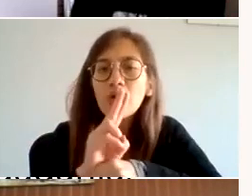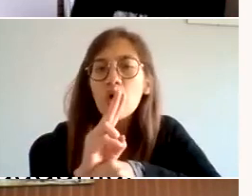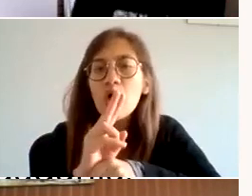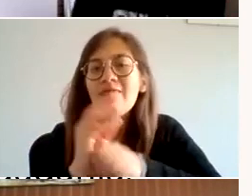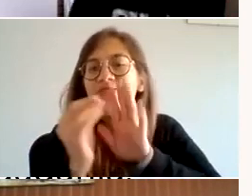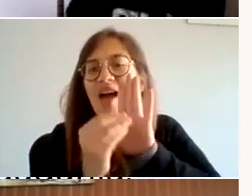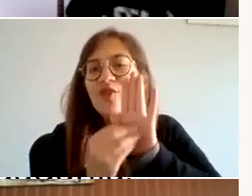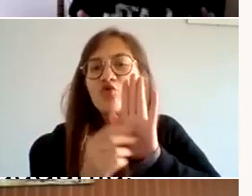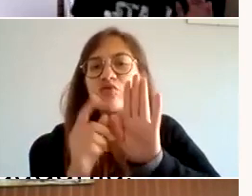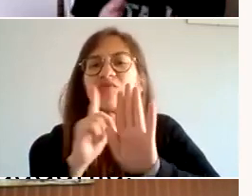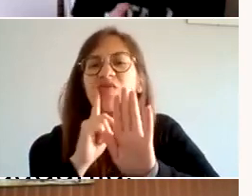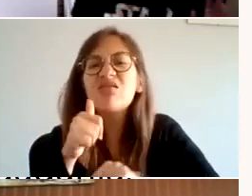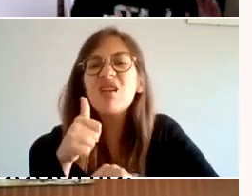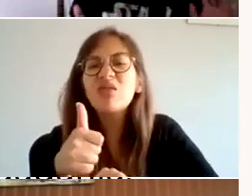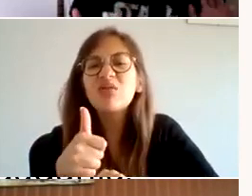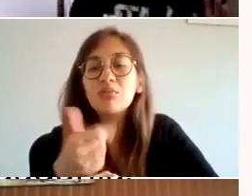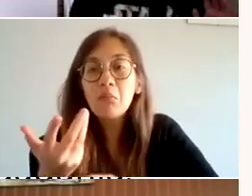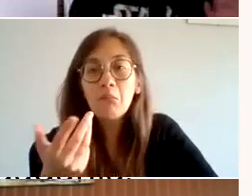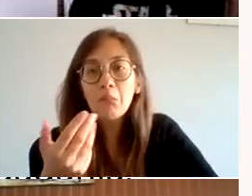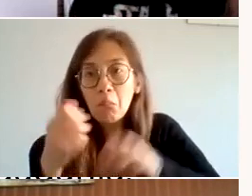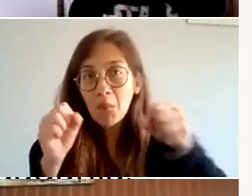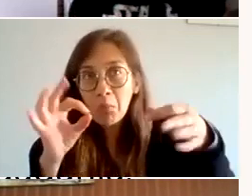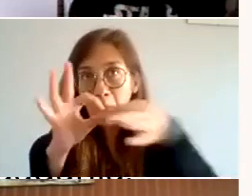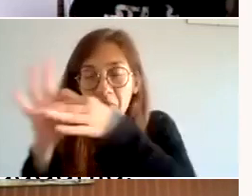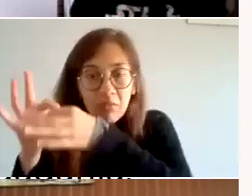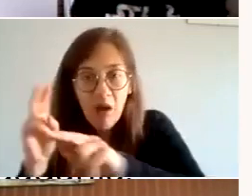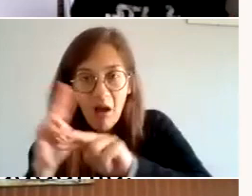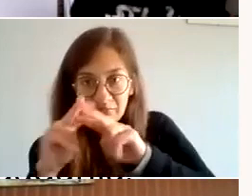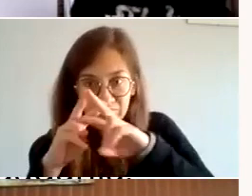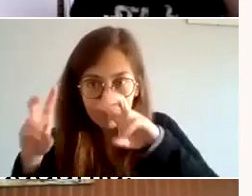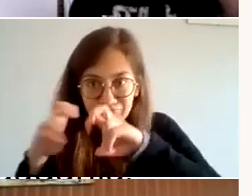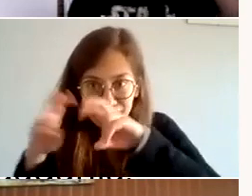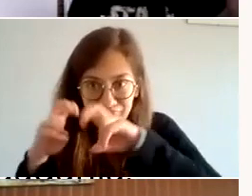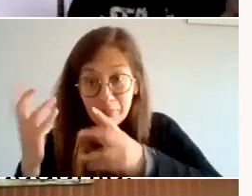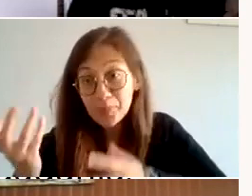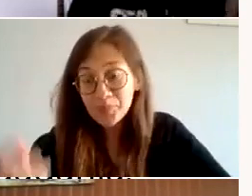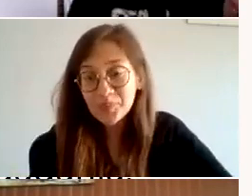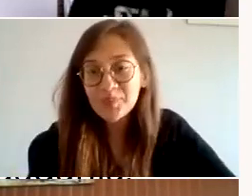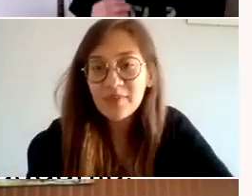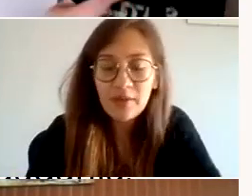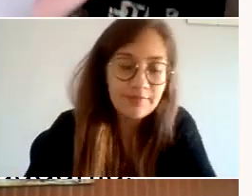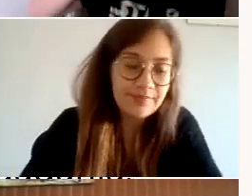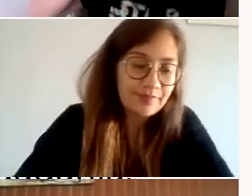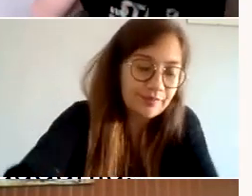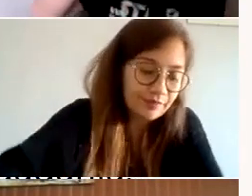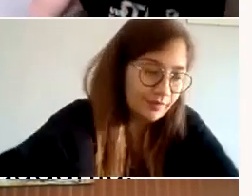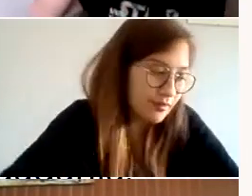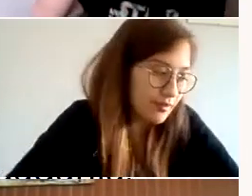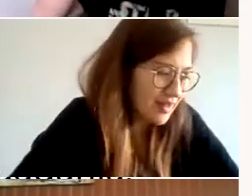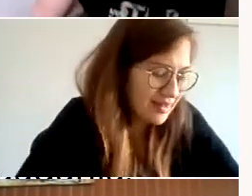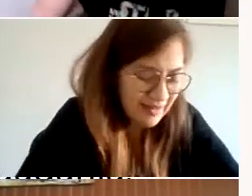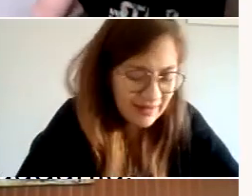los sostenedores. Entonces también puede ser un nexo. O sea, aquí tú puedes tener datos de Chile Compra, de cuánto se invirtió en educación y